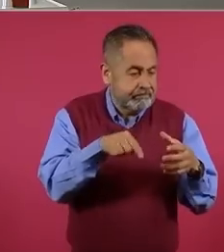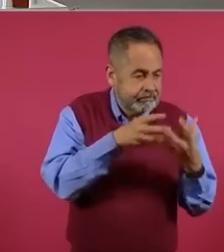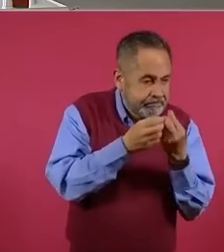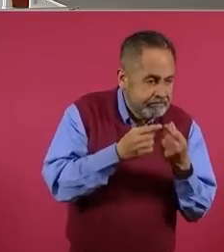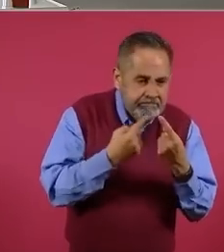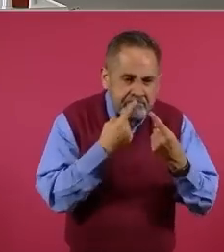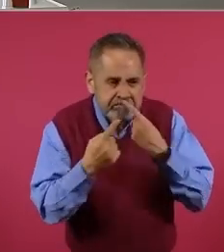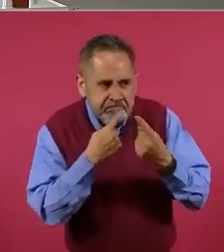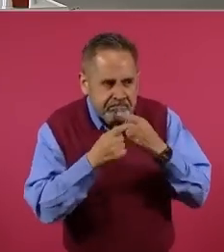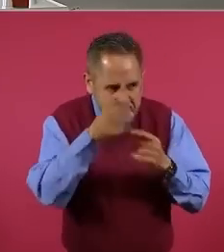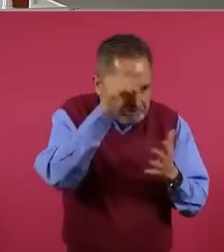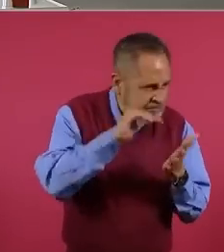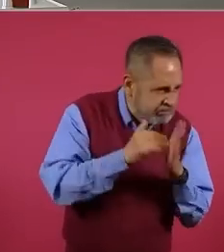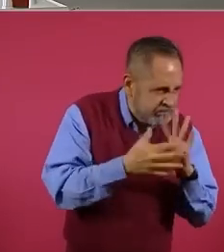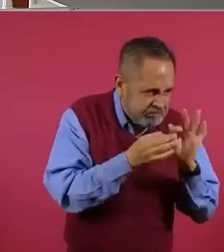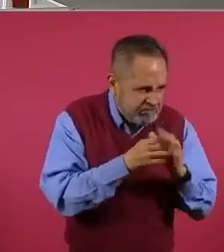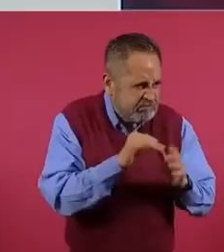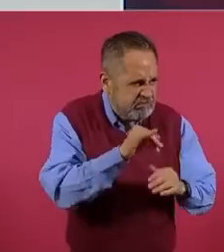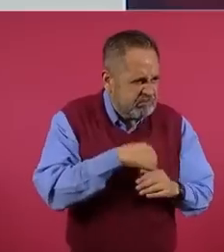operativo, la canallada